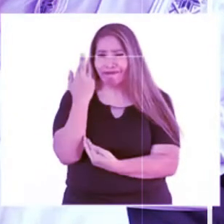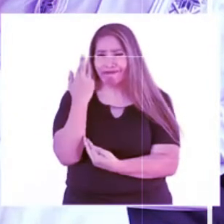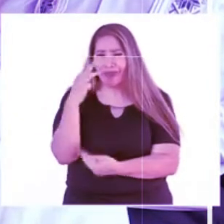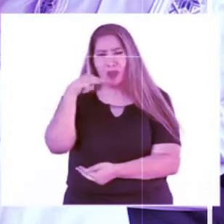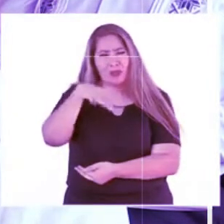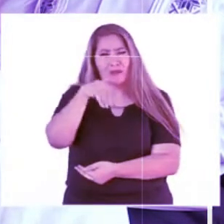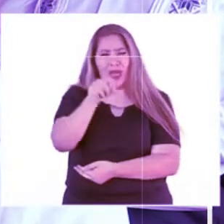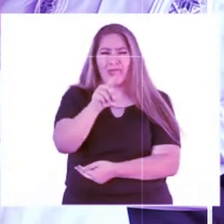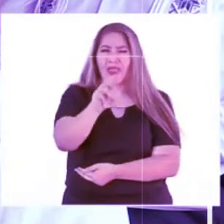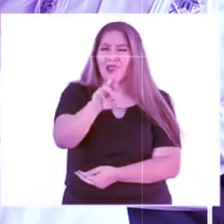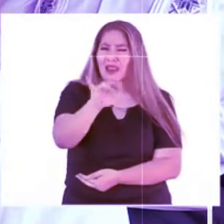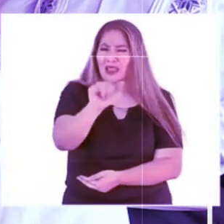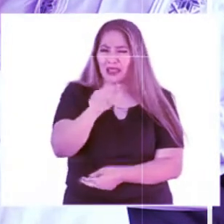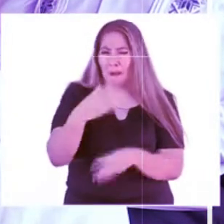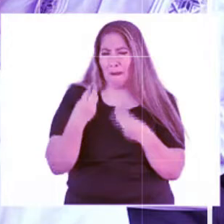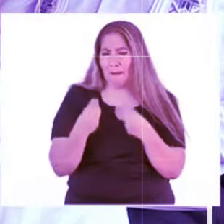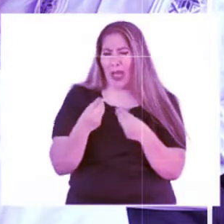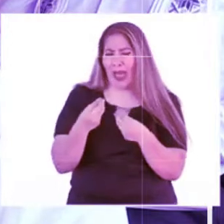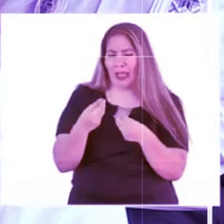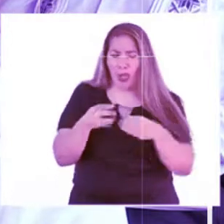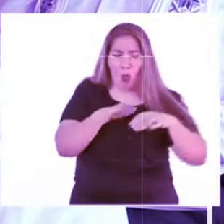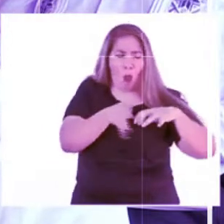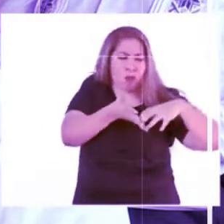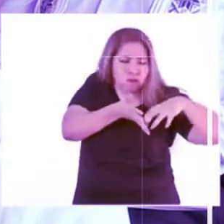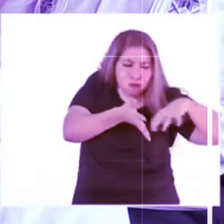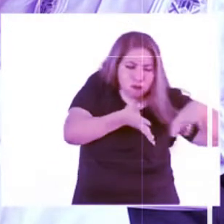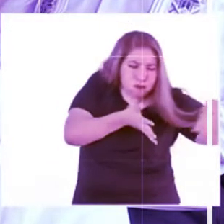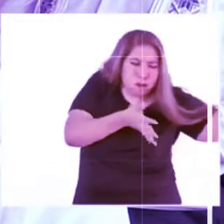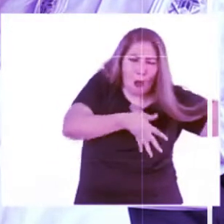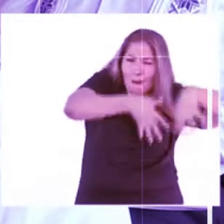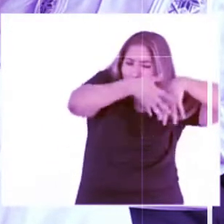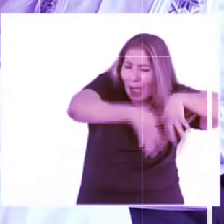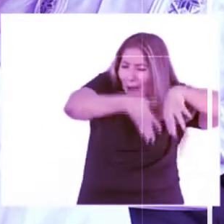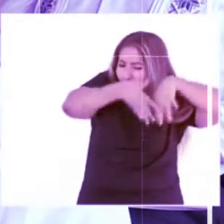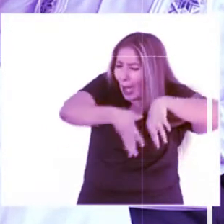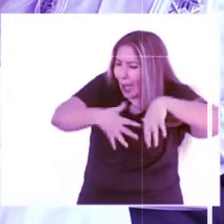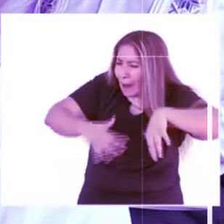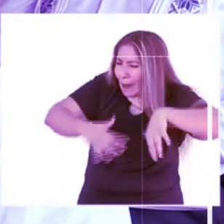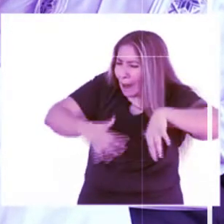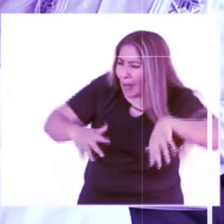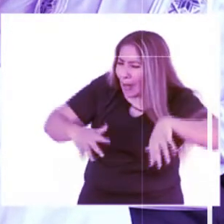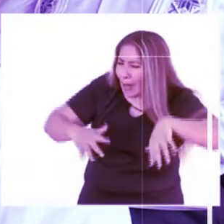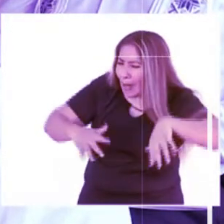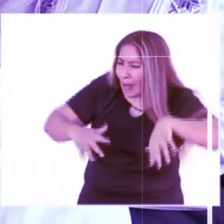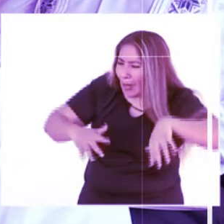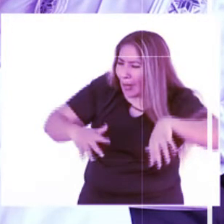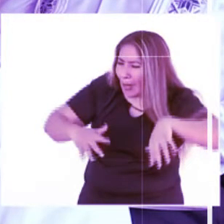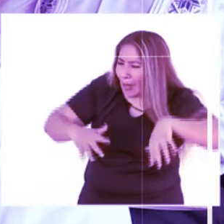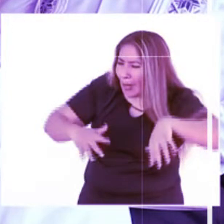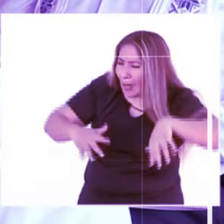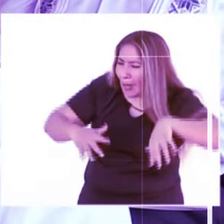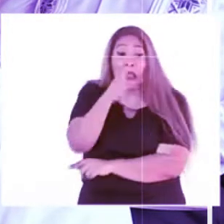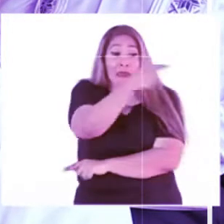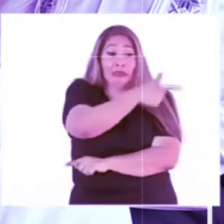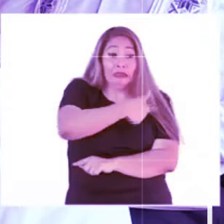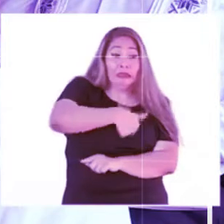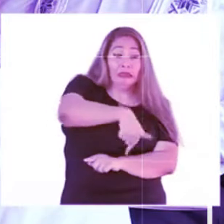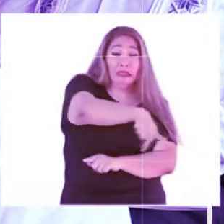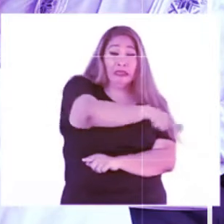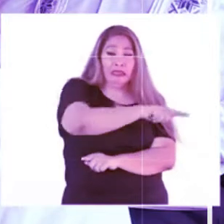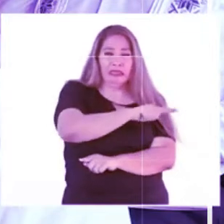maderistas eran más numerosos, lucharon con pasión y a ellos